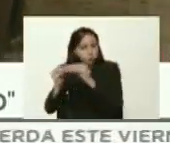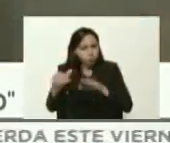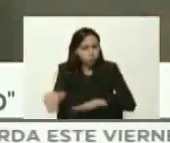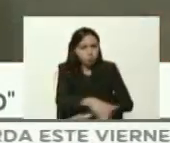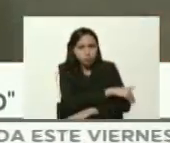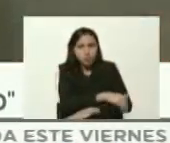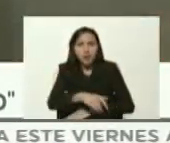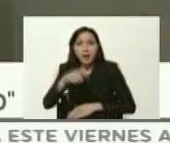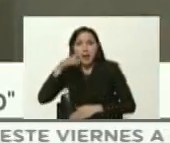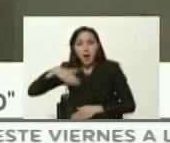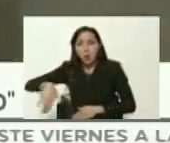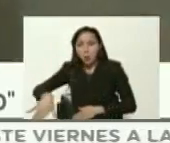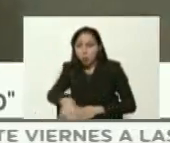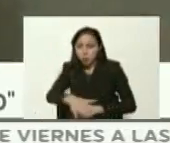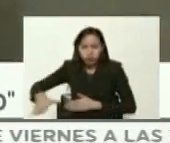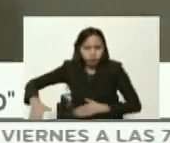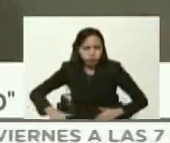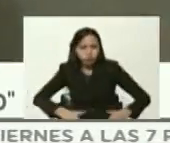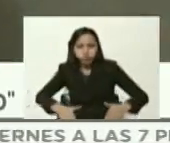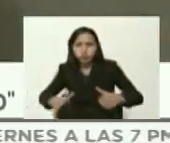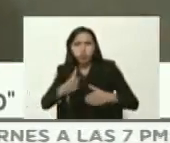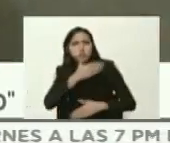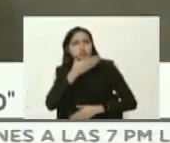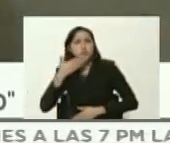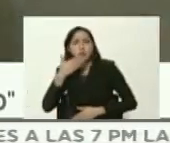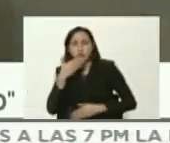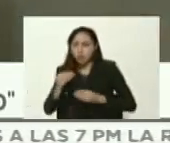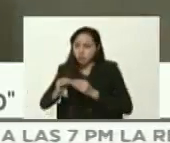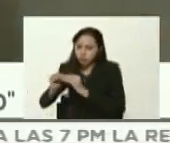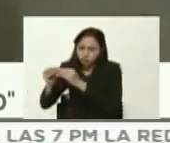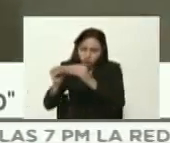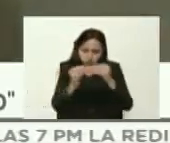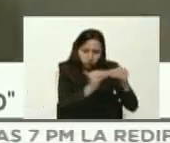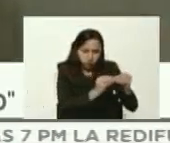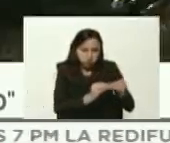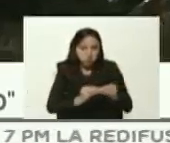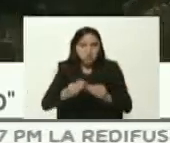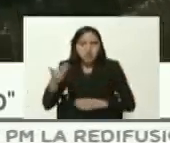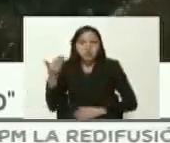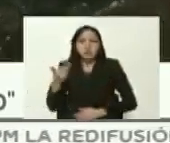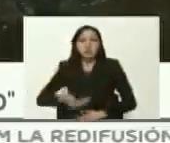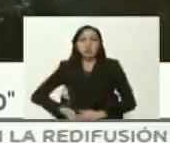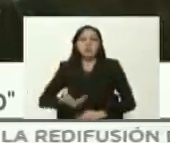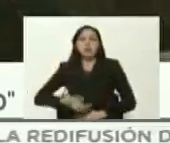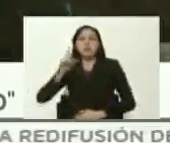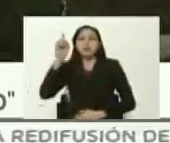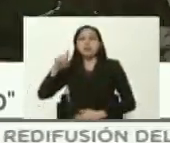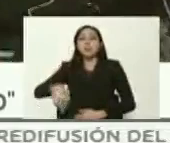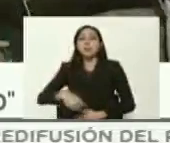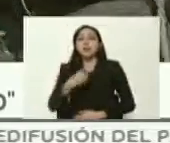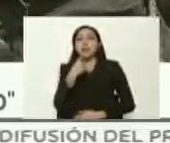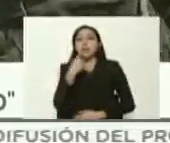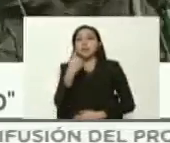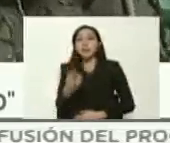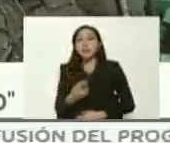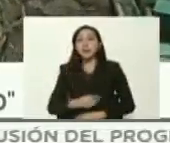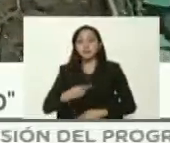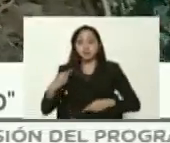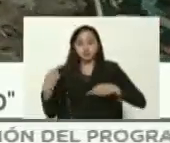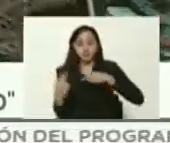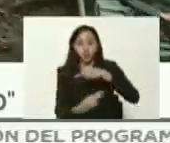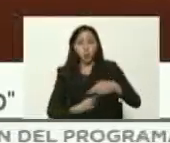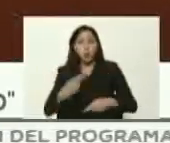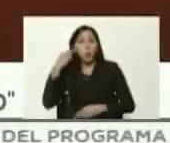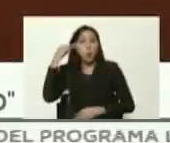aquí tenga vialidad y por supuesto mejorar las condiciones. Importante acotar, presidente, rápidamente, que la revolución